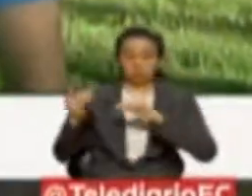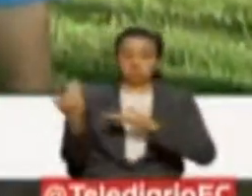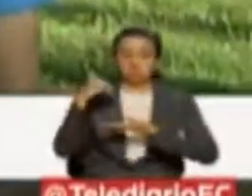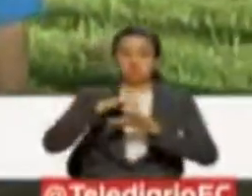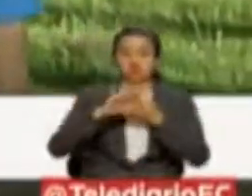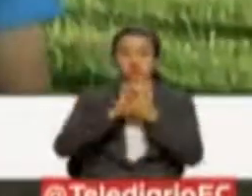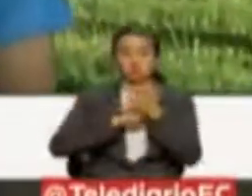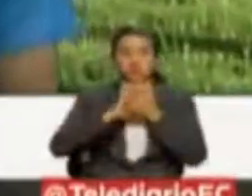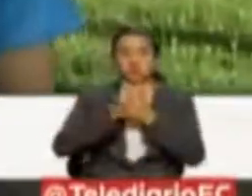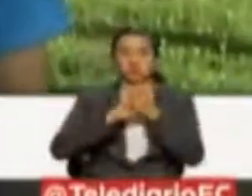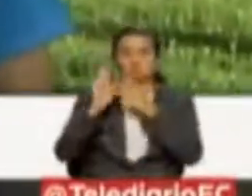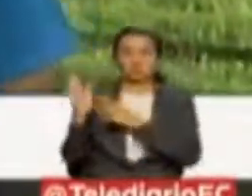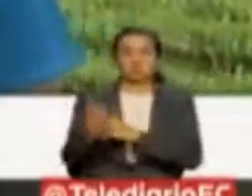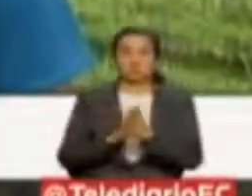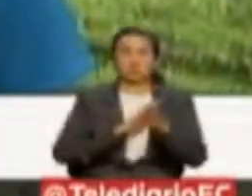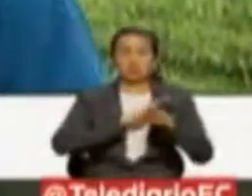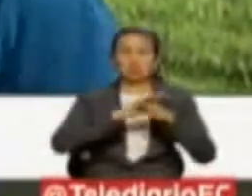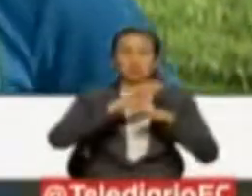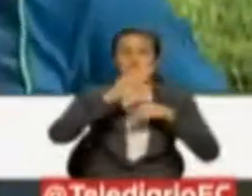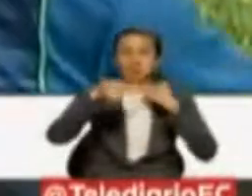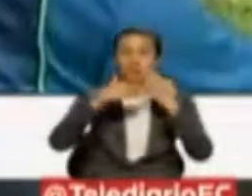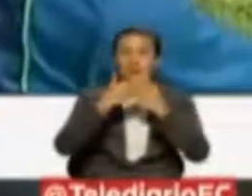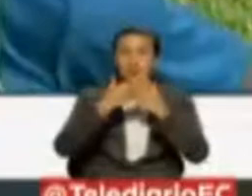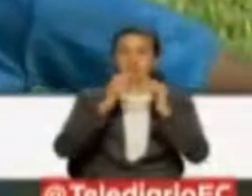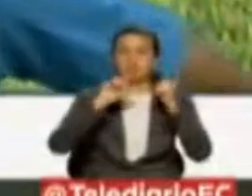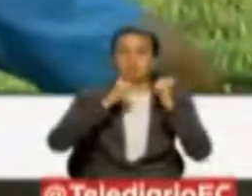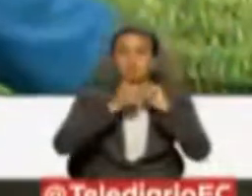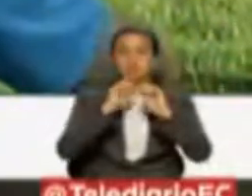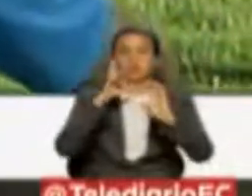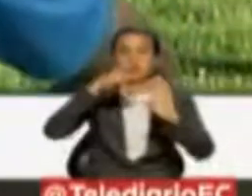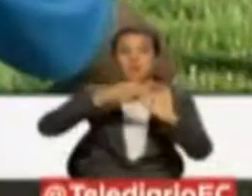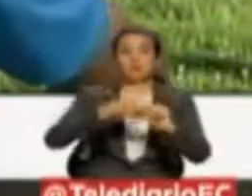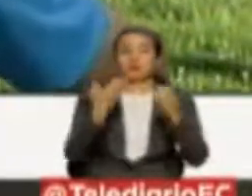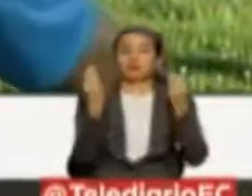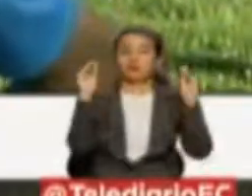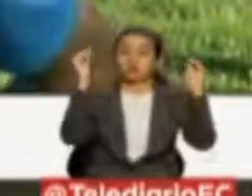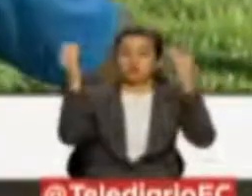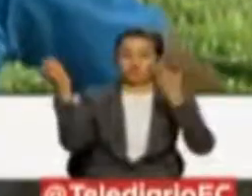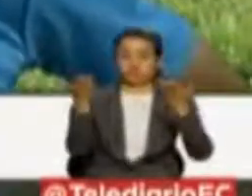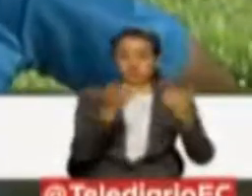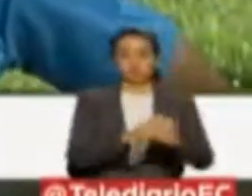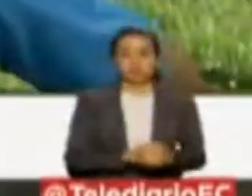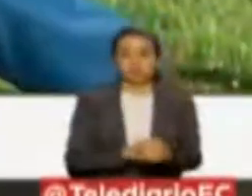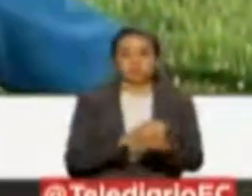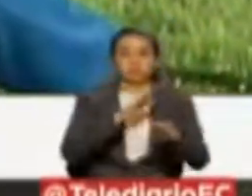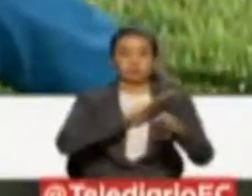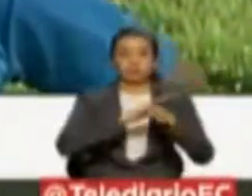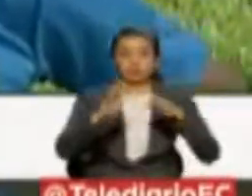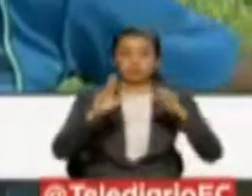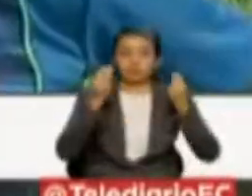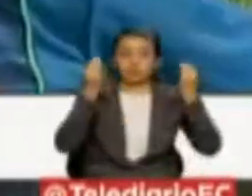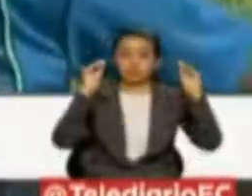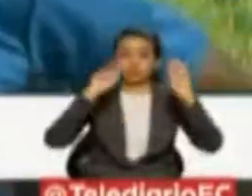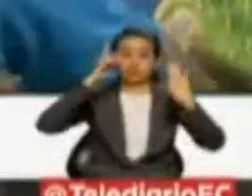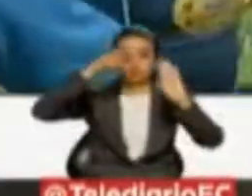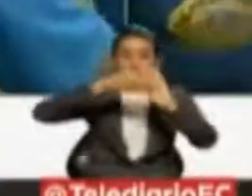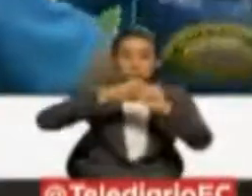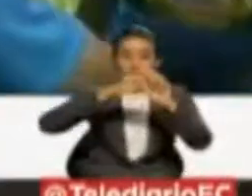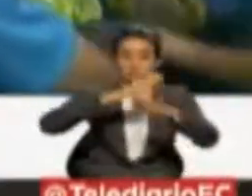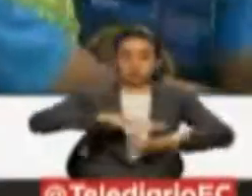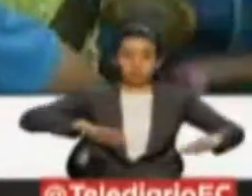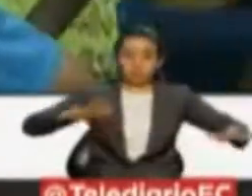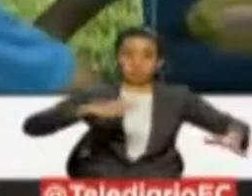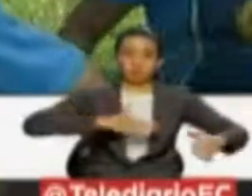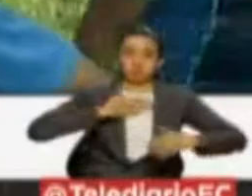estar aquí. Invítales a todos los jóvenes a que participen de esta carrera del chasquisito. Sí, invito a todos que vengan acá a participar, a dar todo